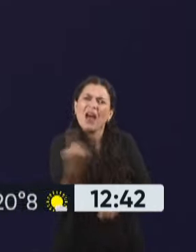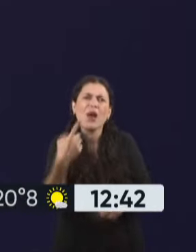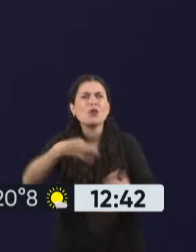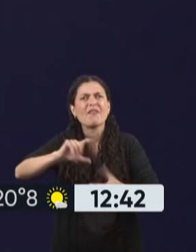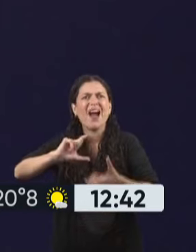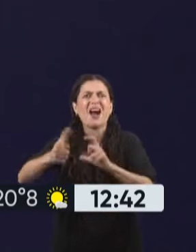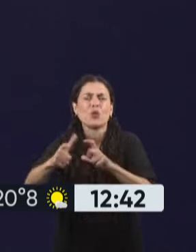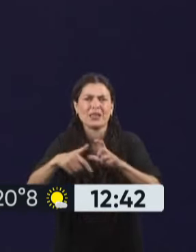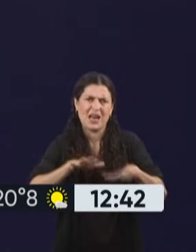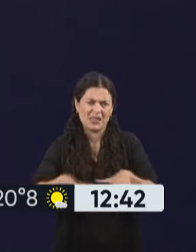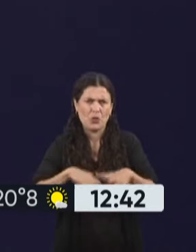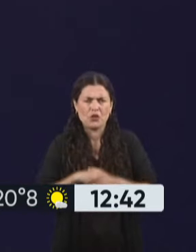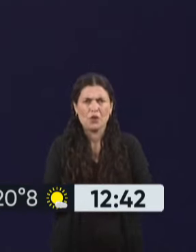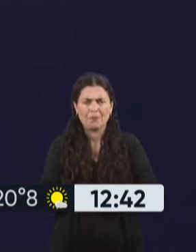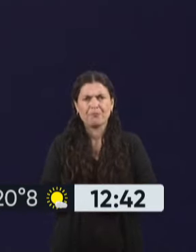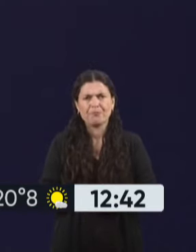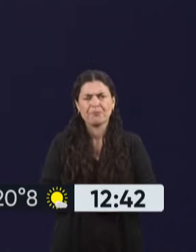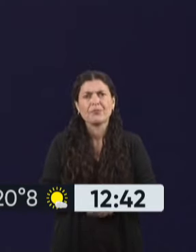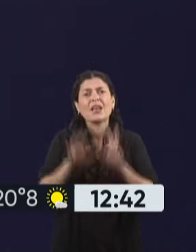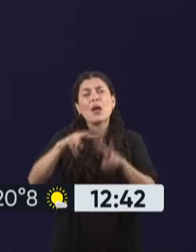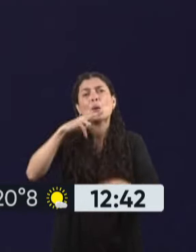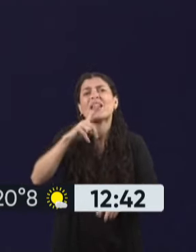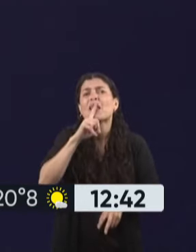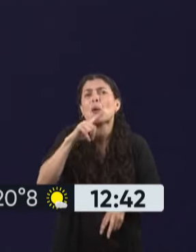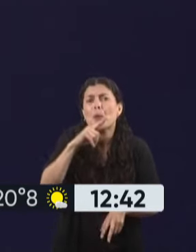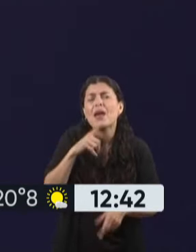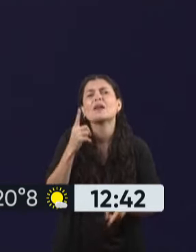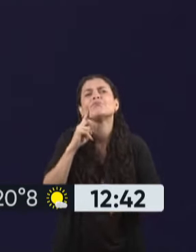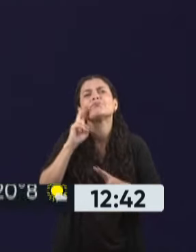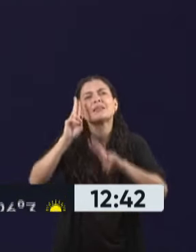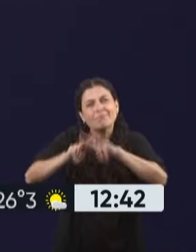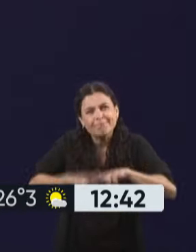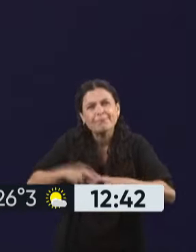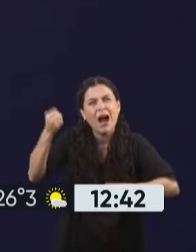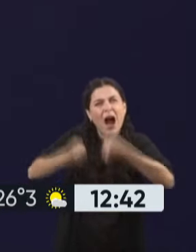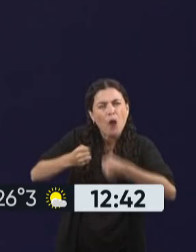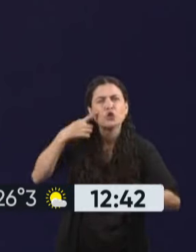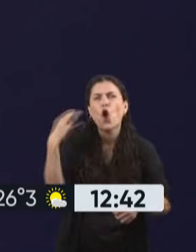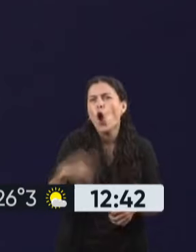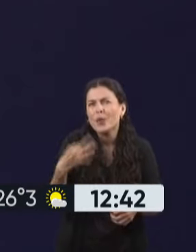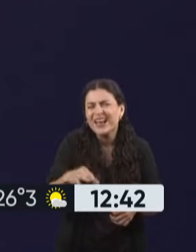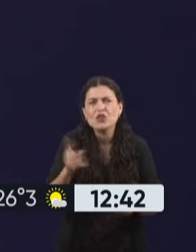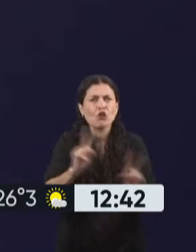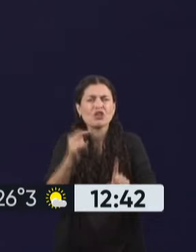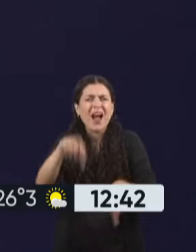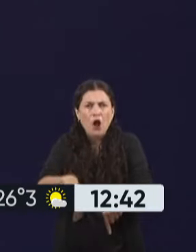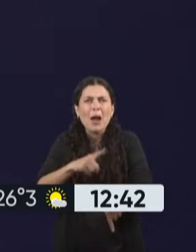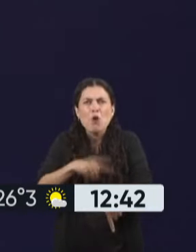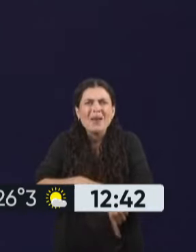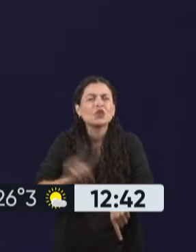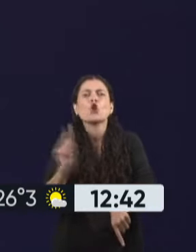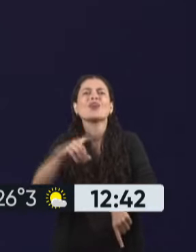Bueno, estas RTO, las revisiones técnicas obligatorias, ya no van a tener la obligatoriedad de hacerlas